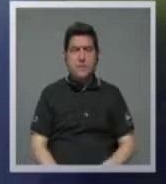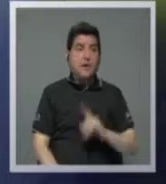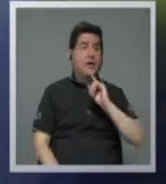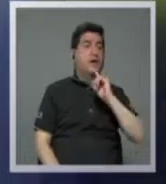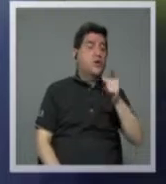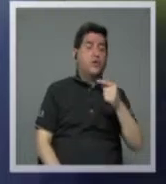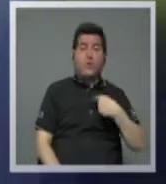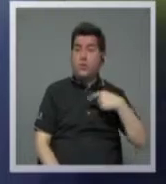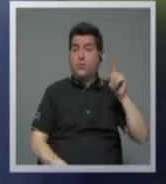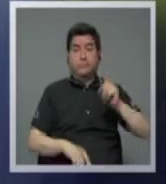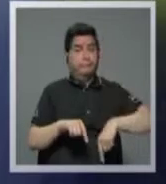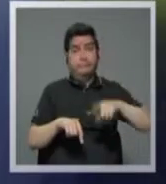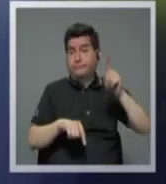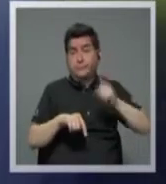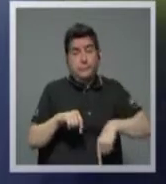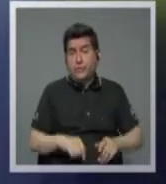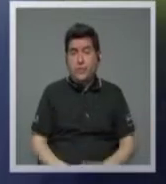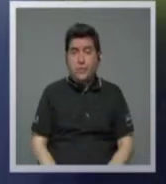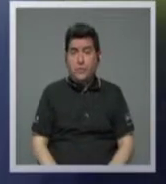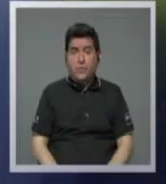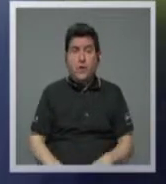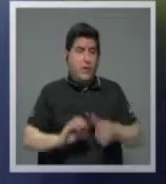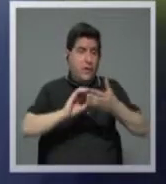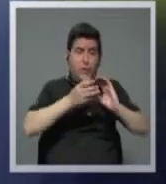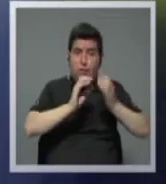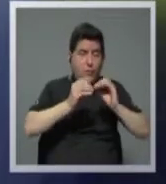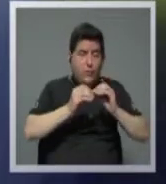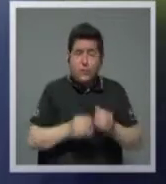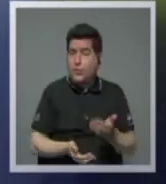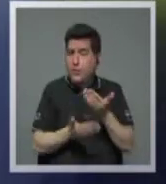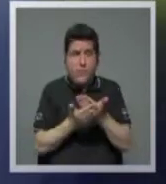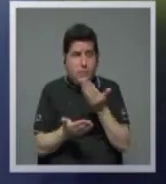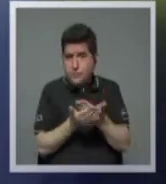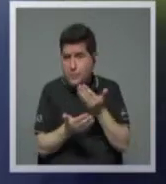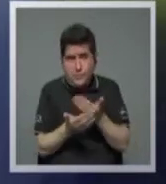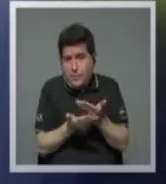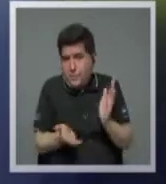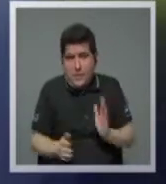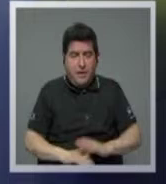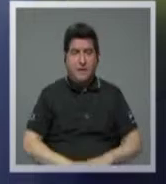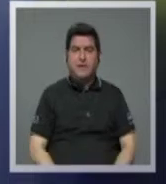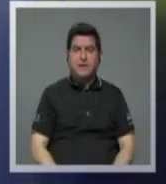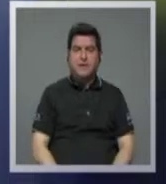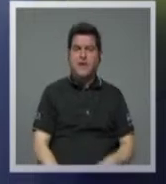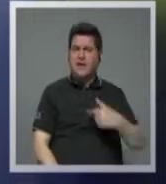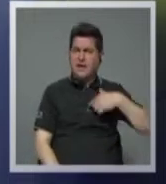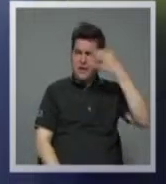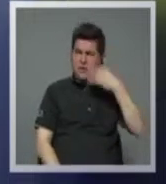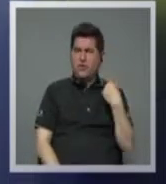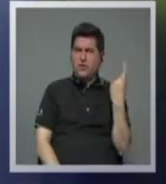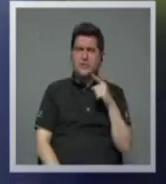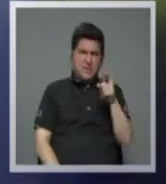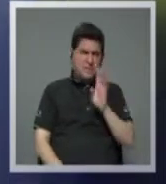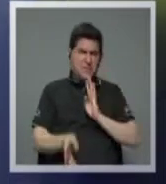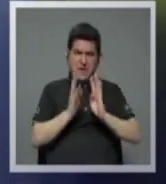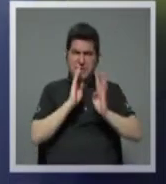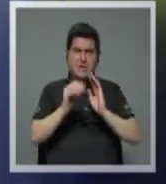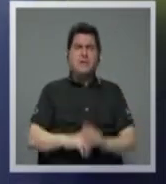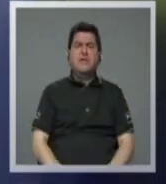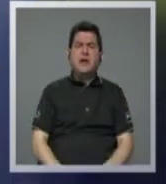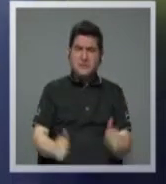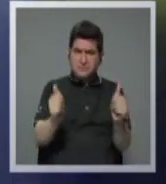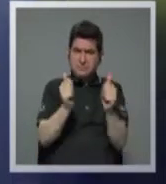ella, yo no puedo, no tengo esos datos para verificar. Además, sí. Me pareció que siempre ella hablaba